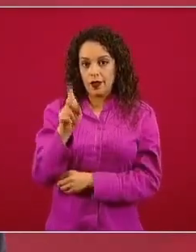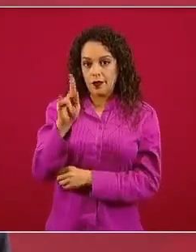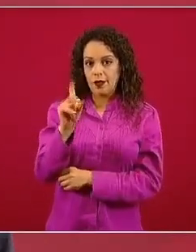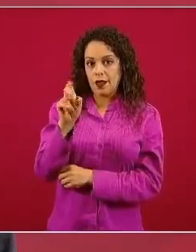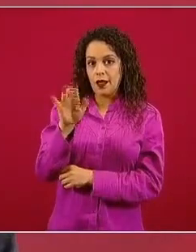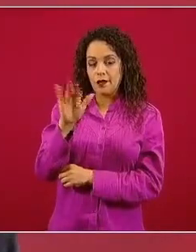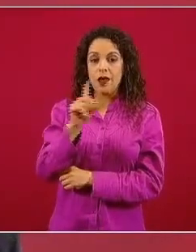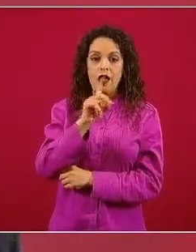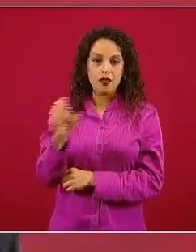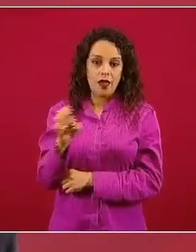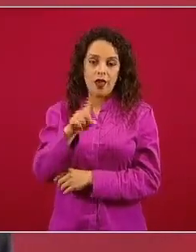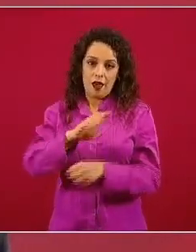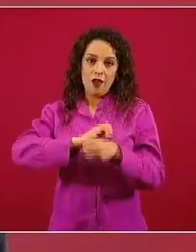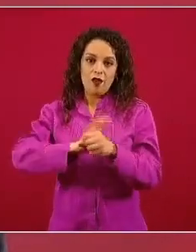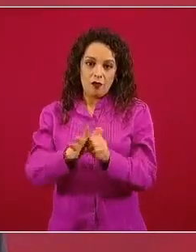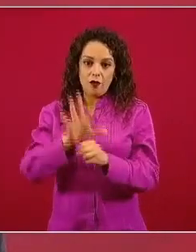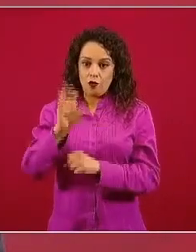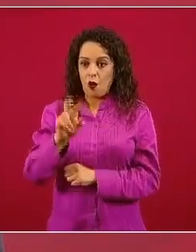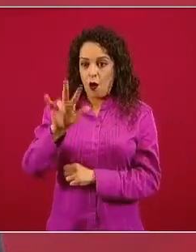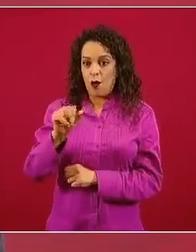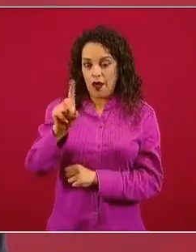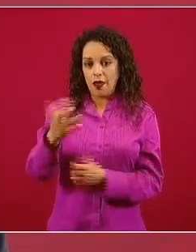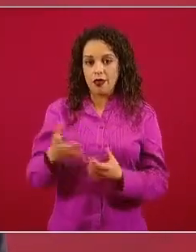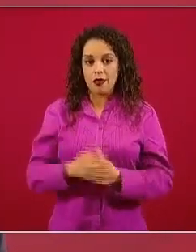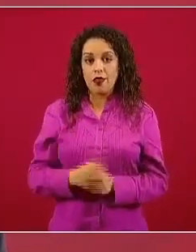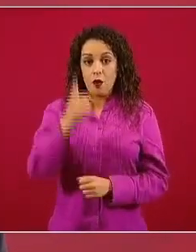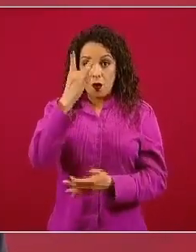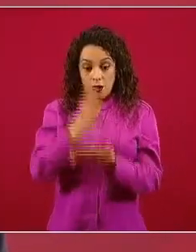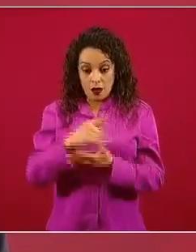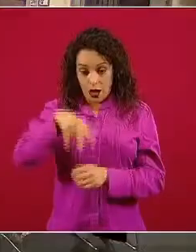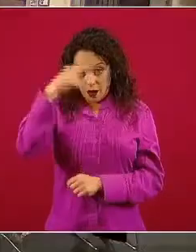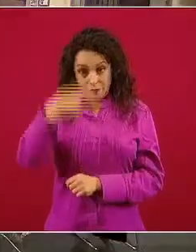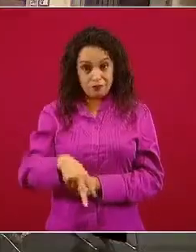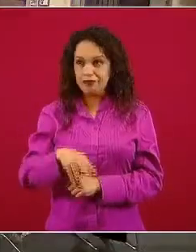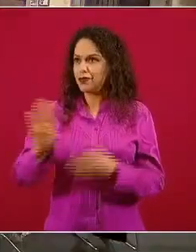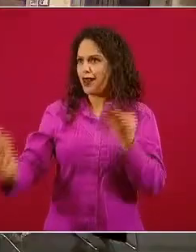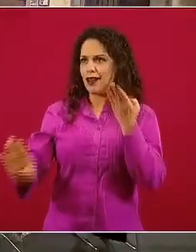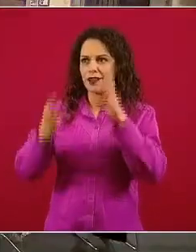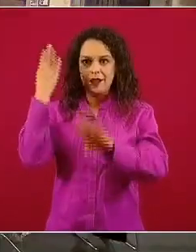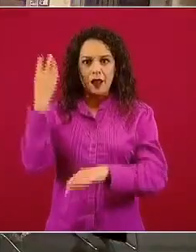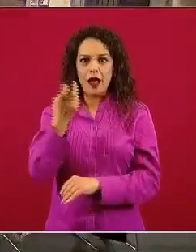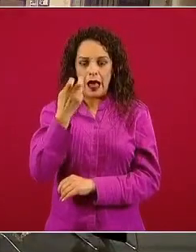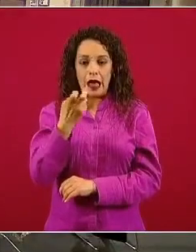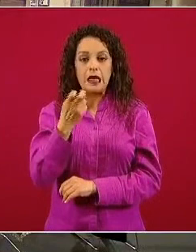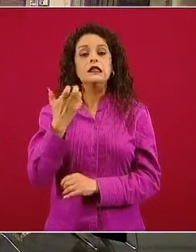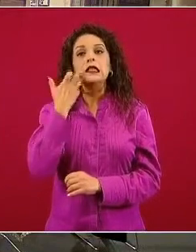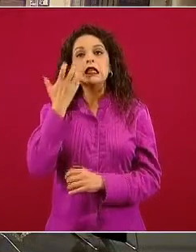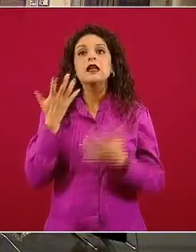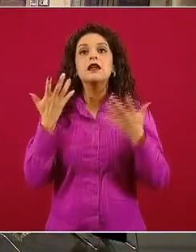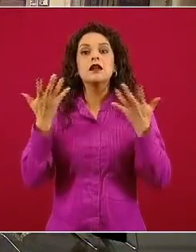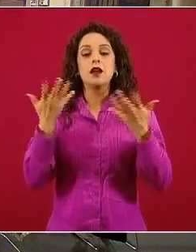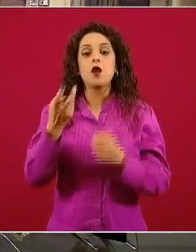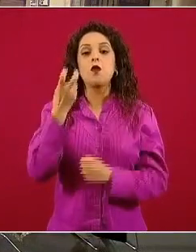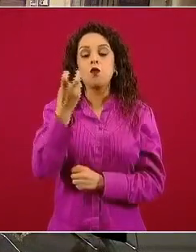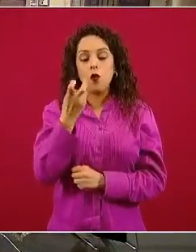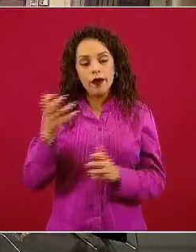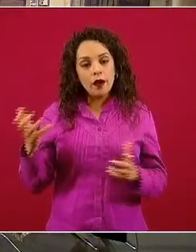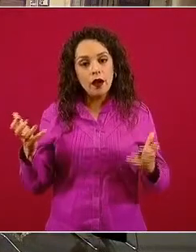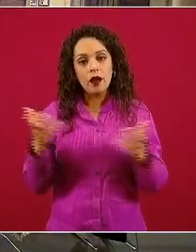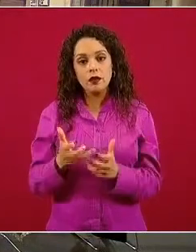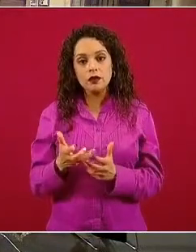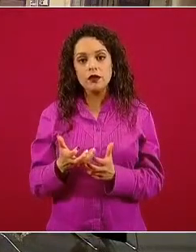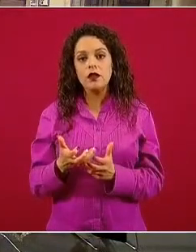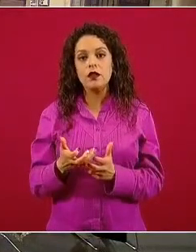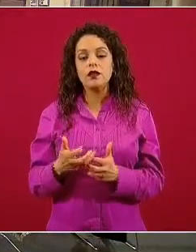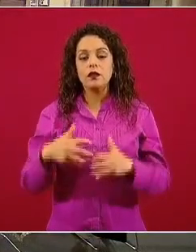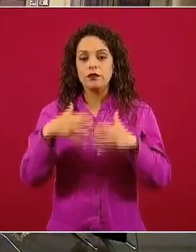que tenemos no solo en México, sino en el mundo y todos los organismos de salud. Para eso se diseñan, para eso se